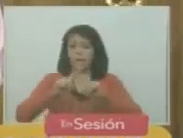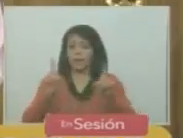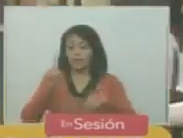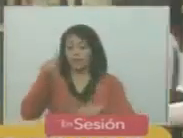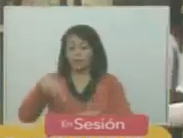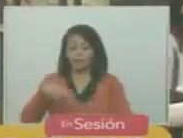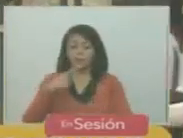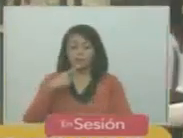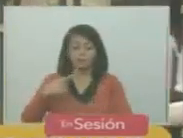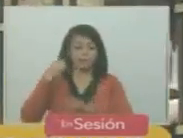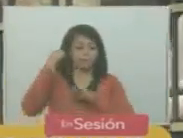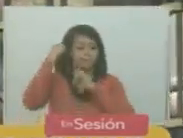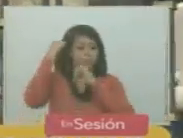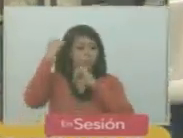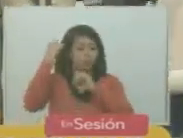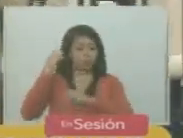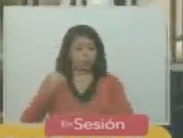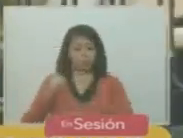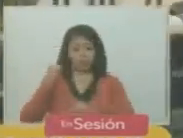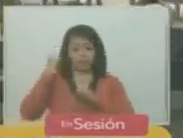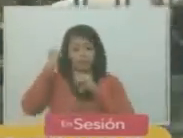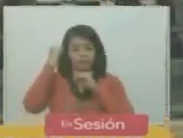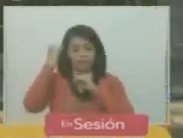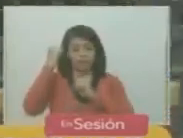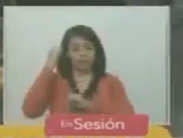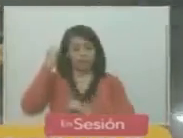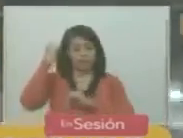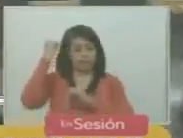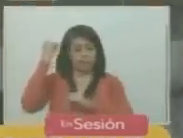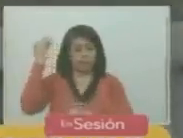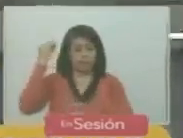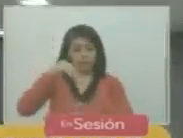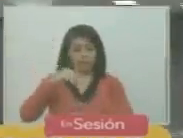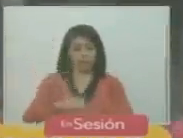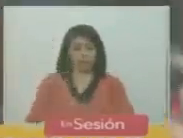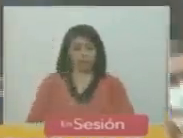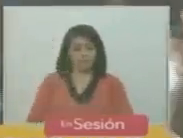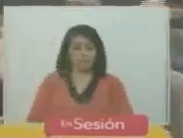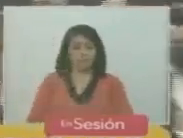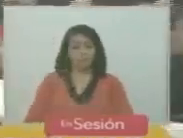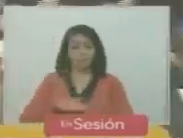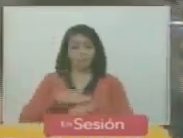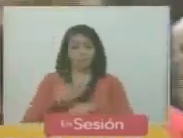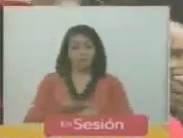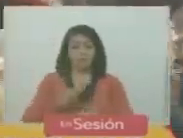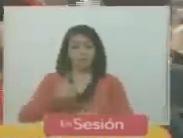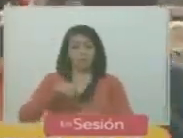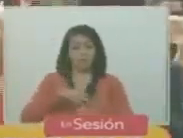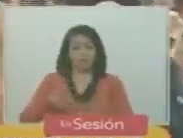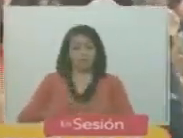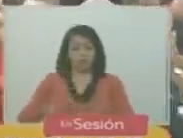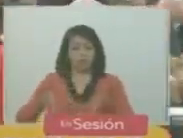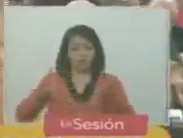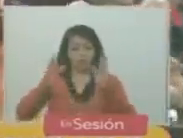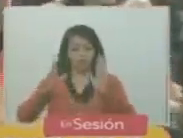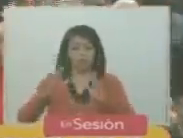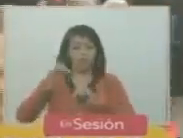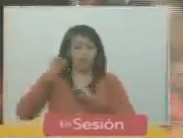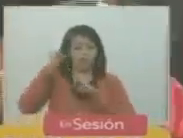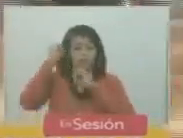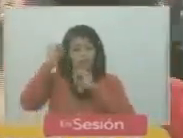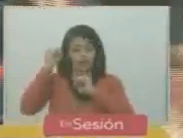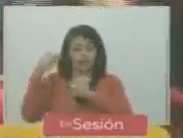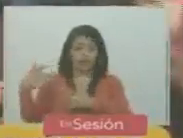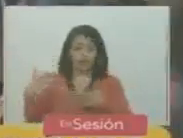también victorias, victorias, victorias y más victorias. Porque ese es nuestro camino, batallas